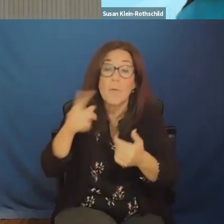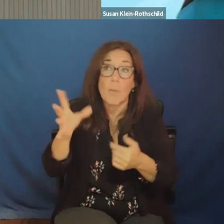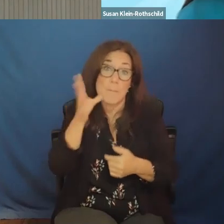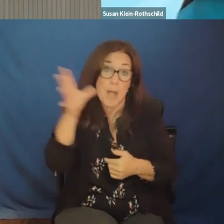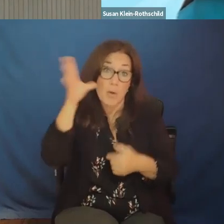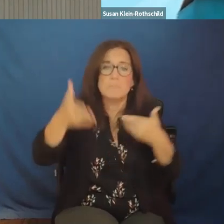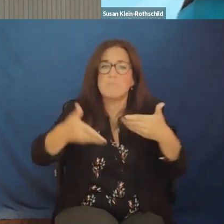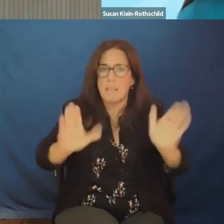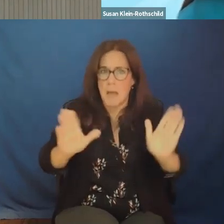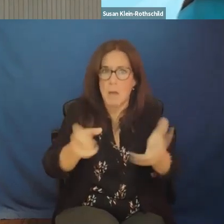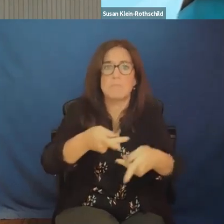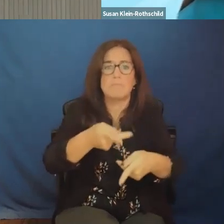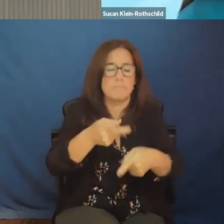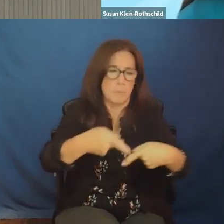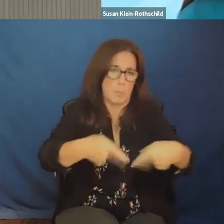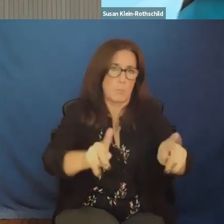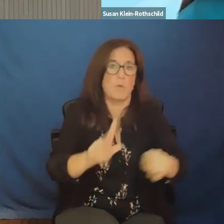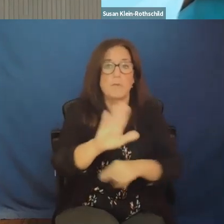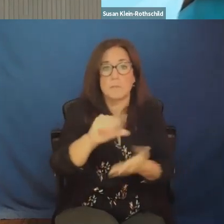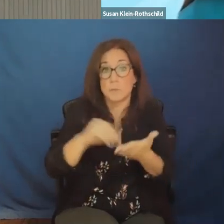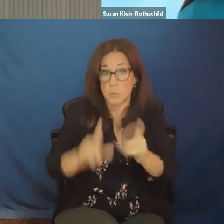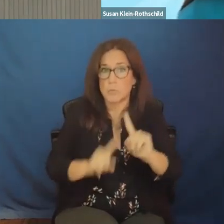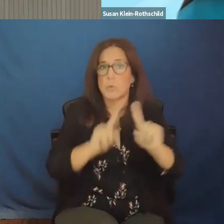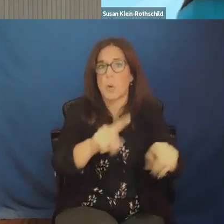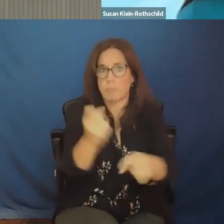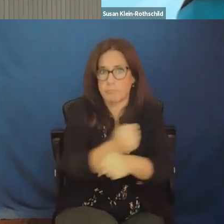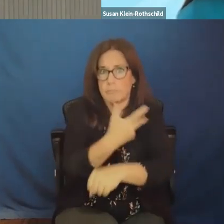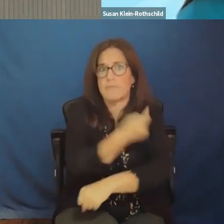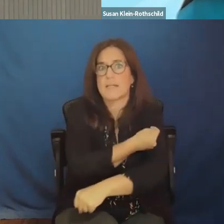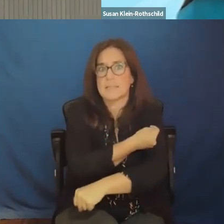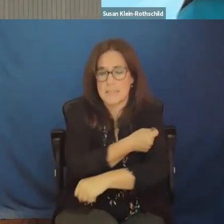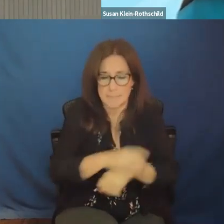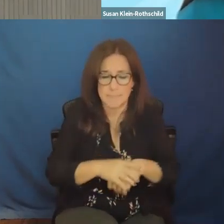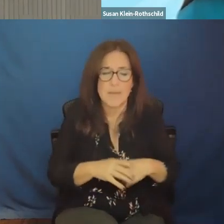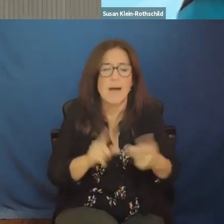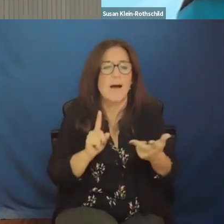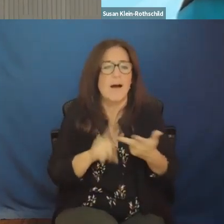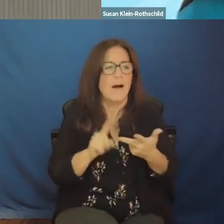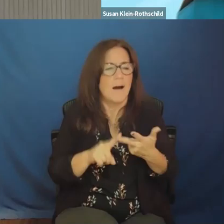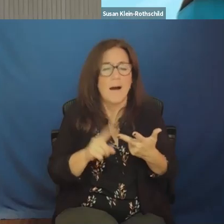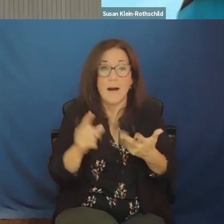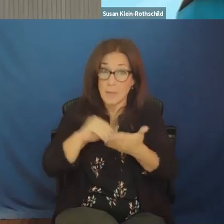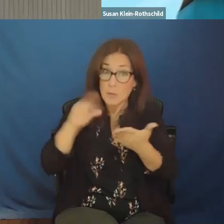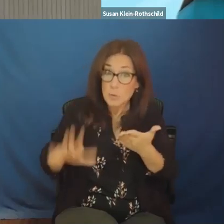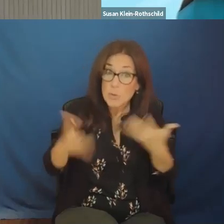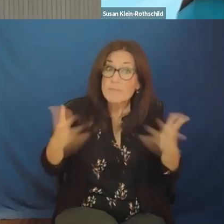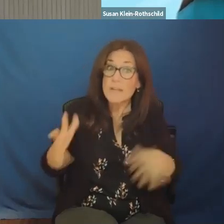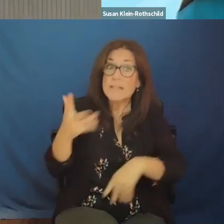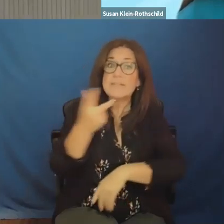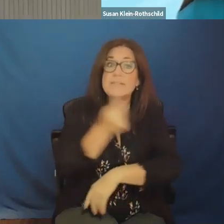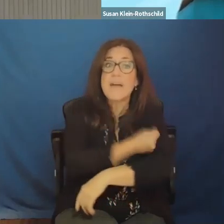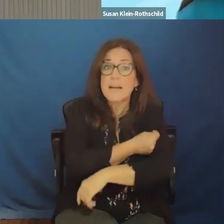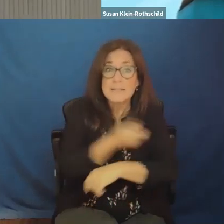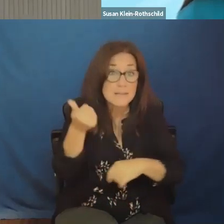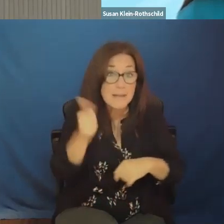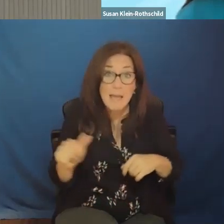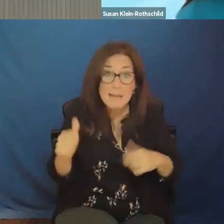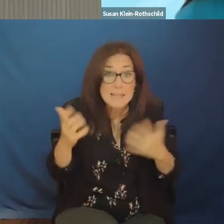eso yo sé que eso es un paso y una decisión bien importante la segunda pregunta es cómo les va a los niños que se les